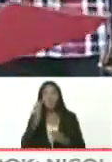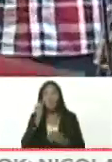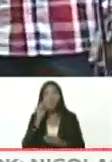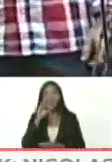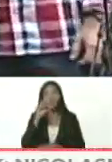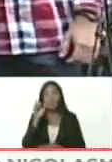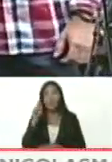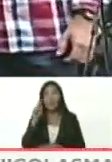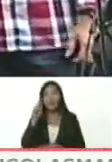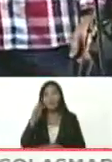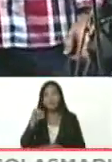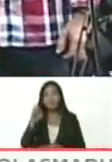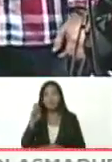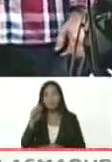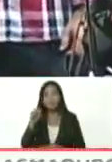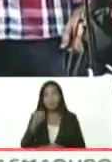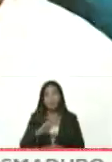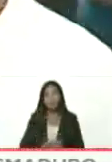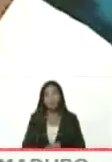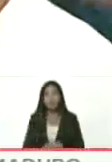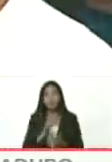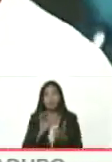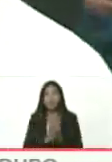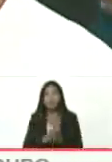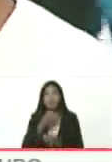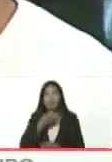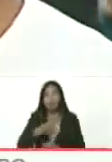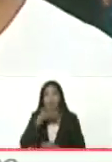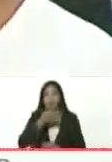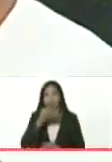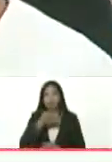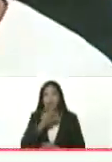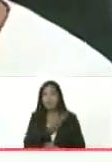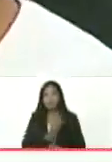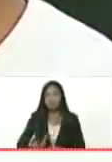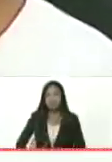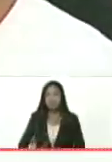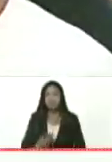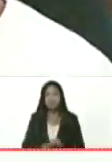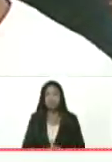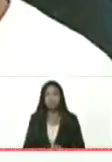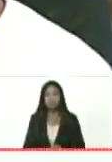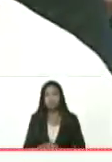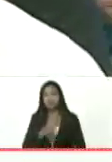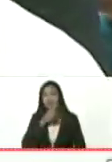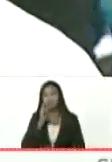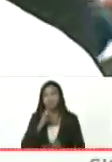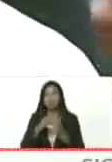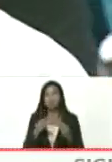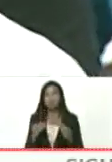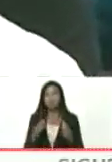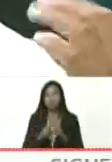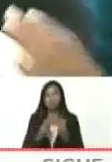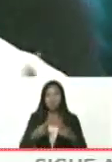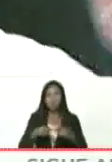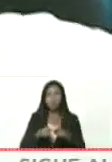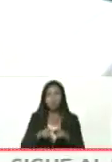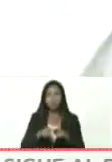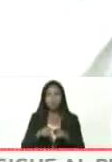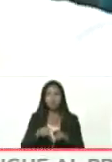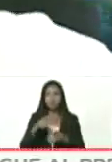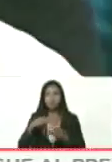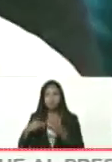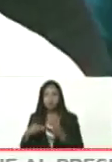Pérez. Camarada. Buenas tardes, presidente. En el nombre de todos nosotros, de Valles del